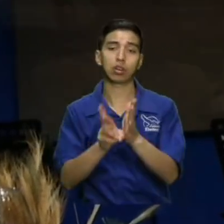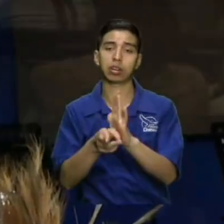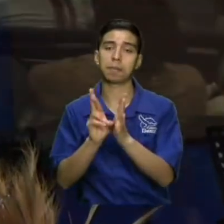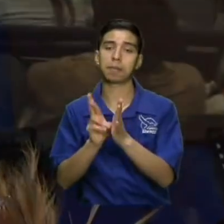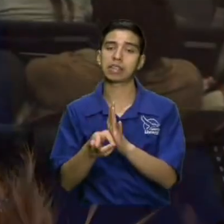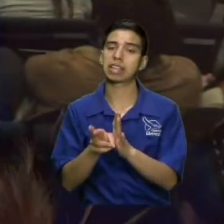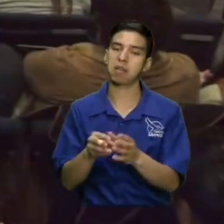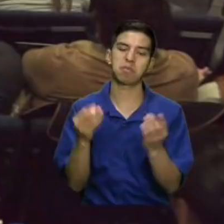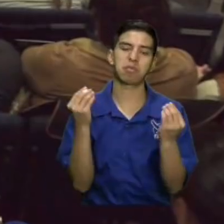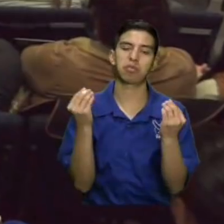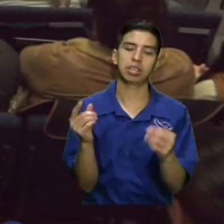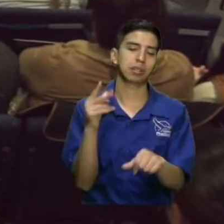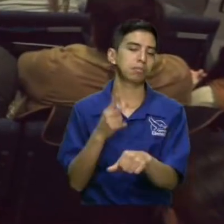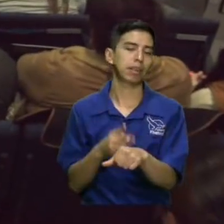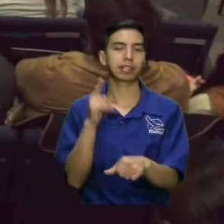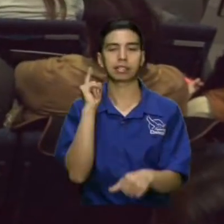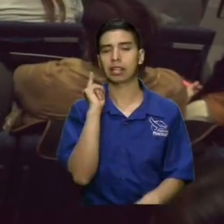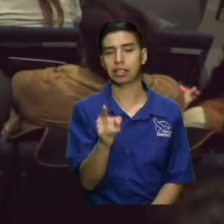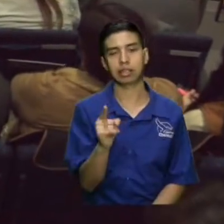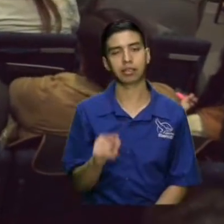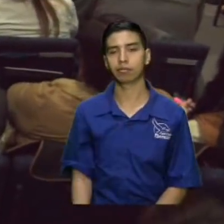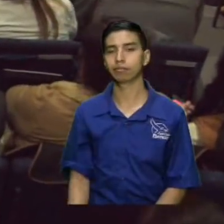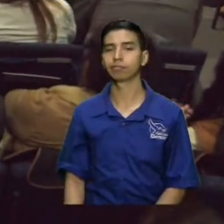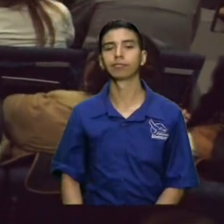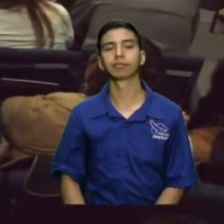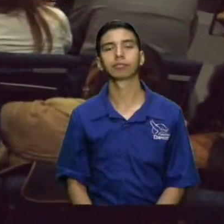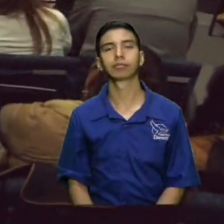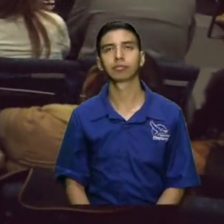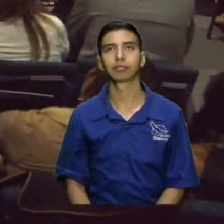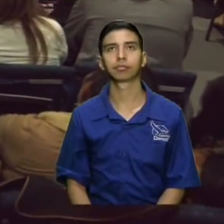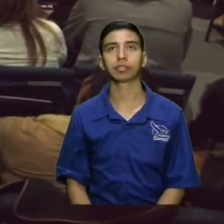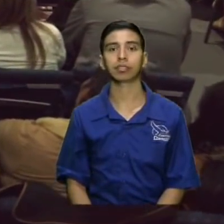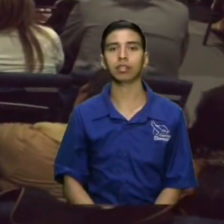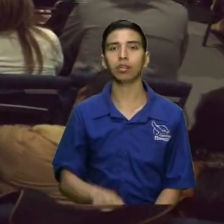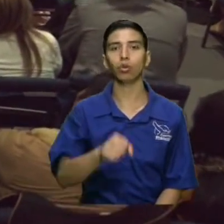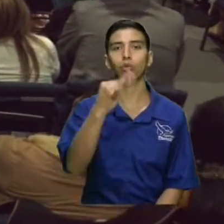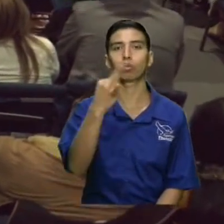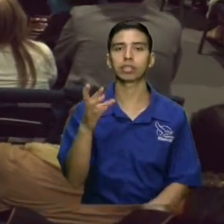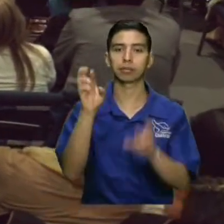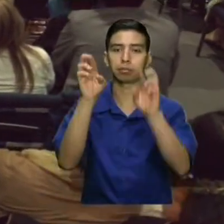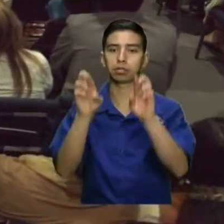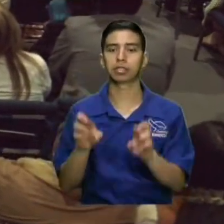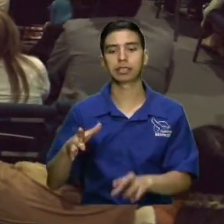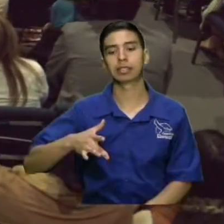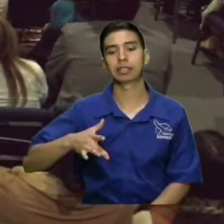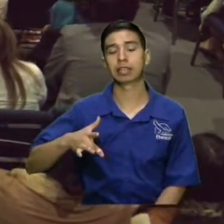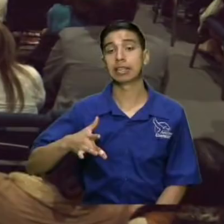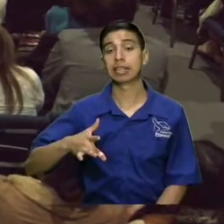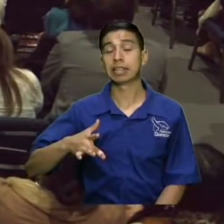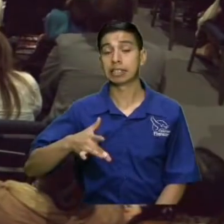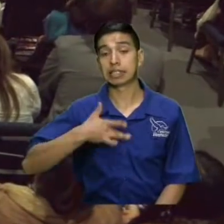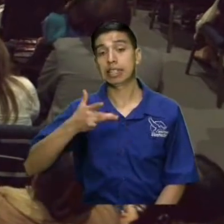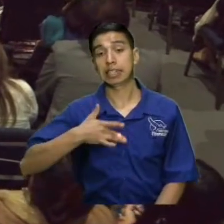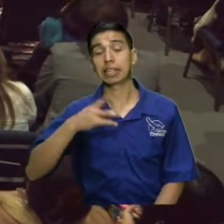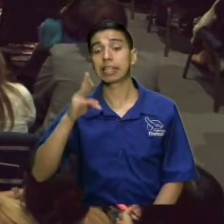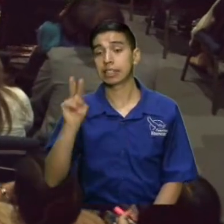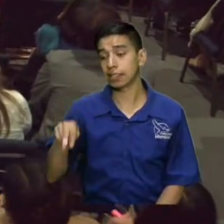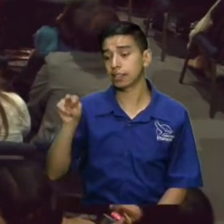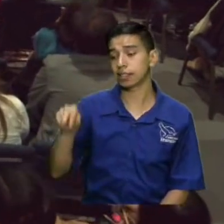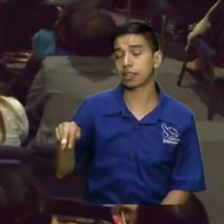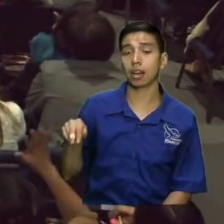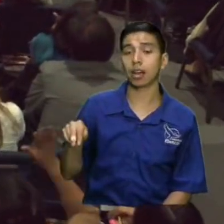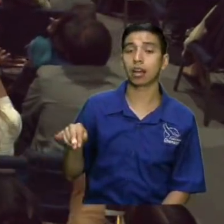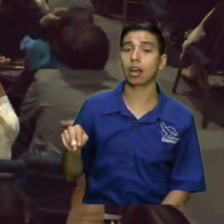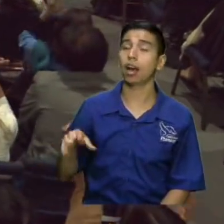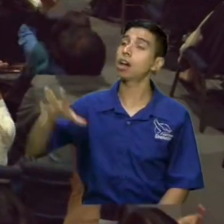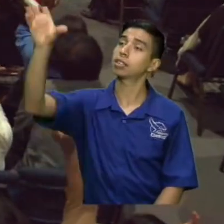wow, esto es de Dios. Y vamos, pues. ¿Cuántos necesitan confirmación para algo en este día? Quiero ver, por favor.